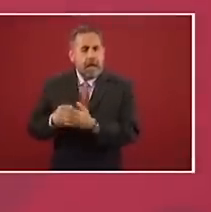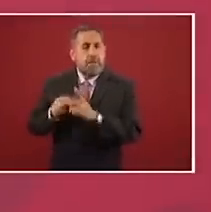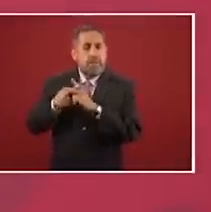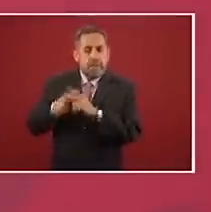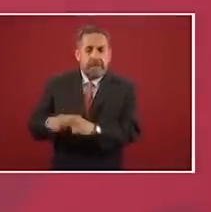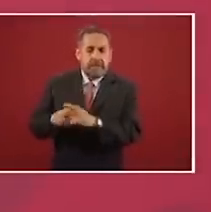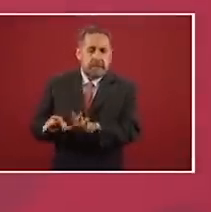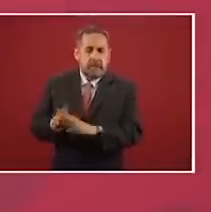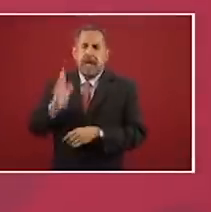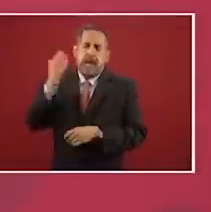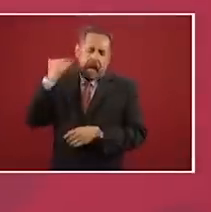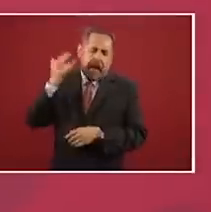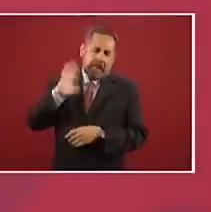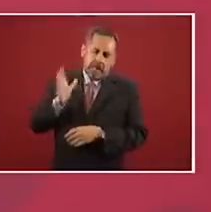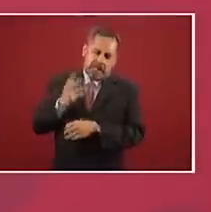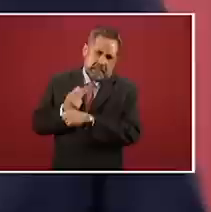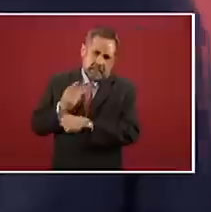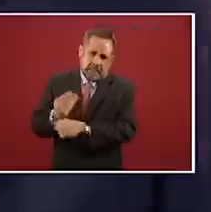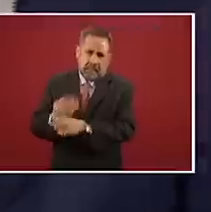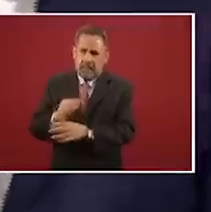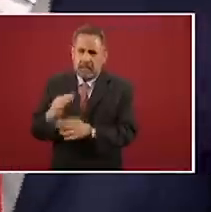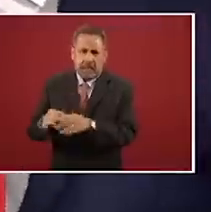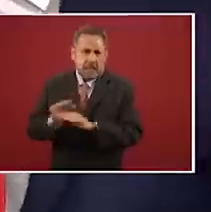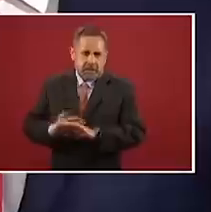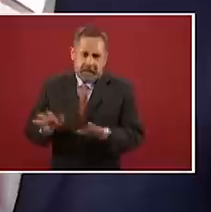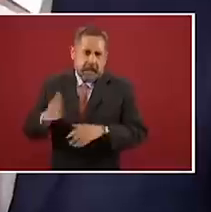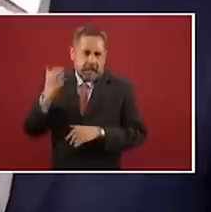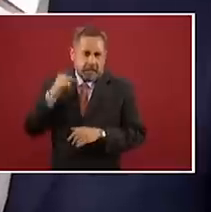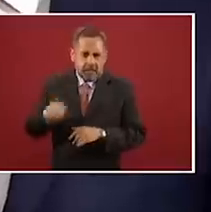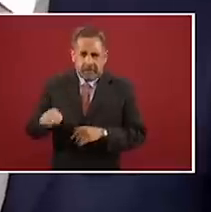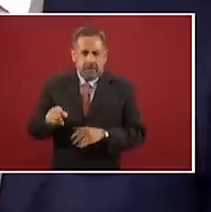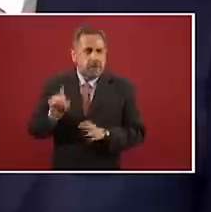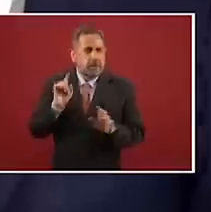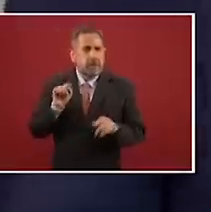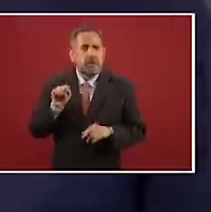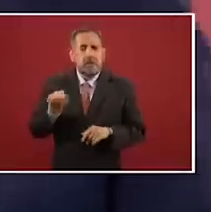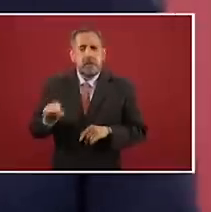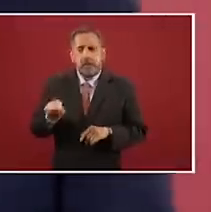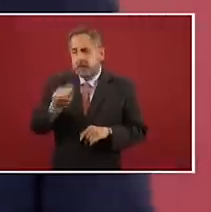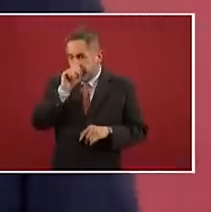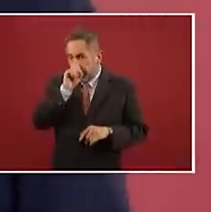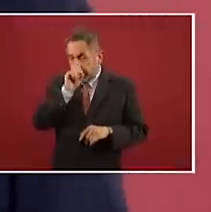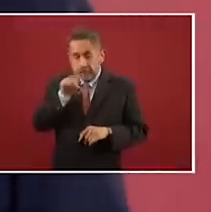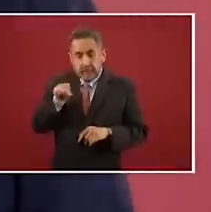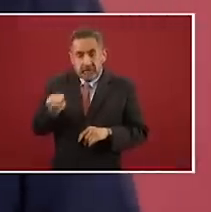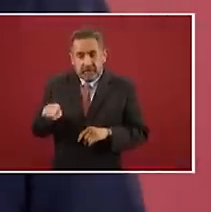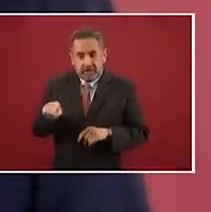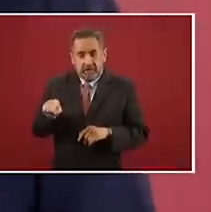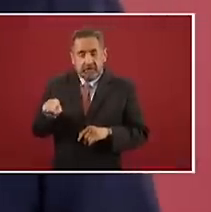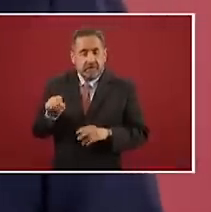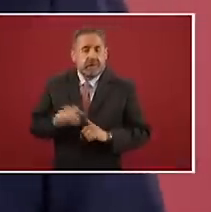ya estaba hecho el gasoducto. Ahí es también